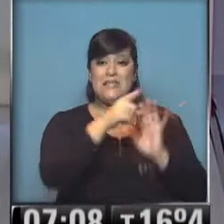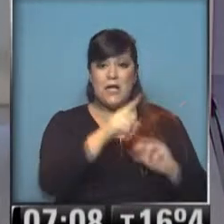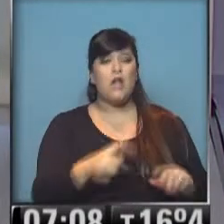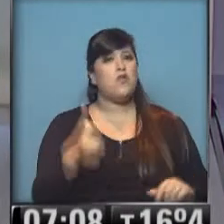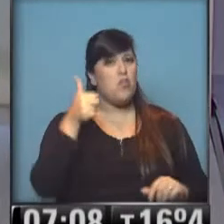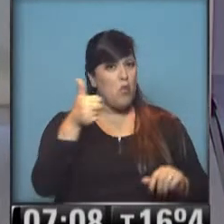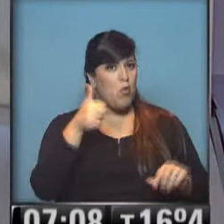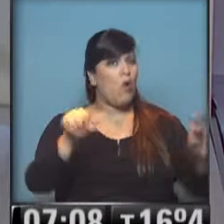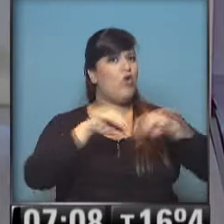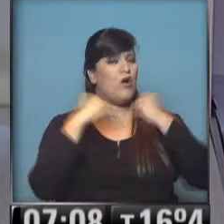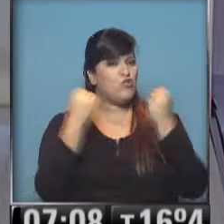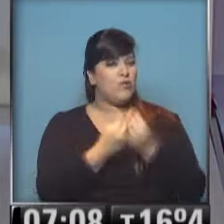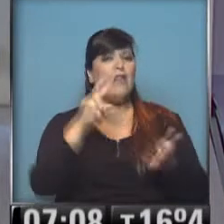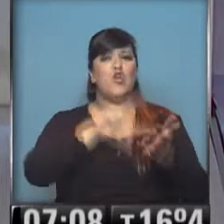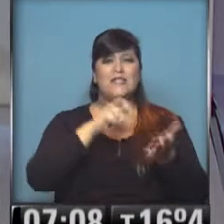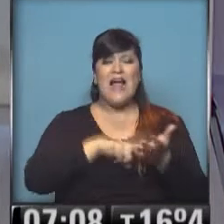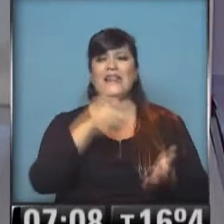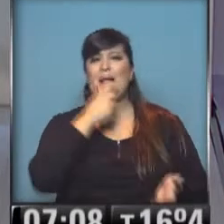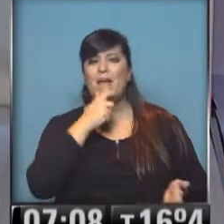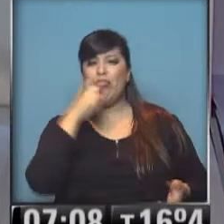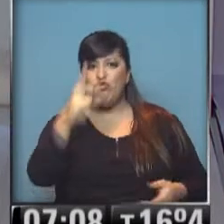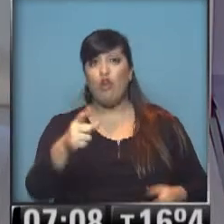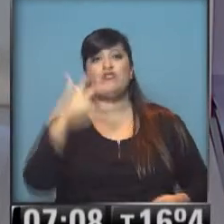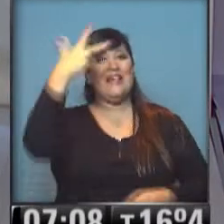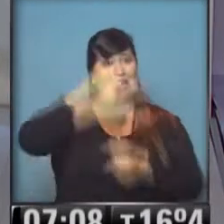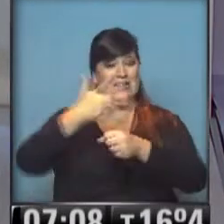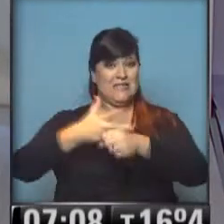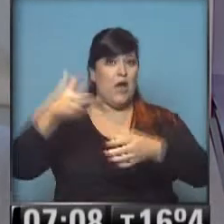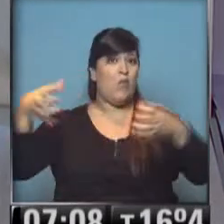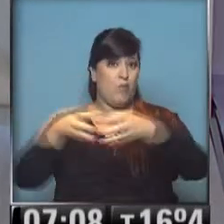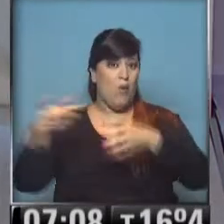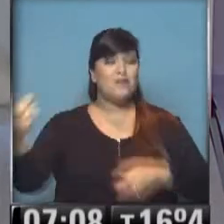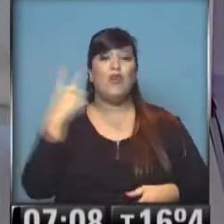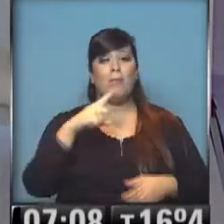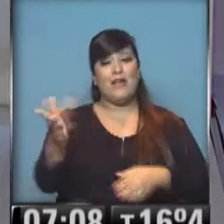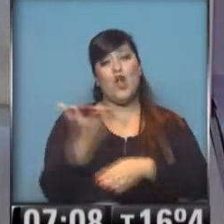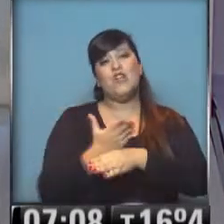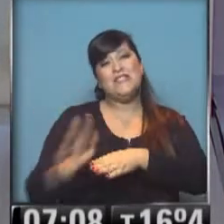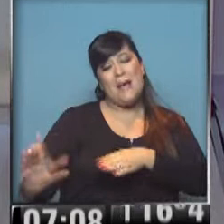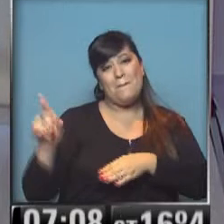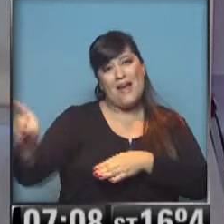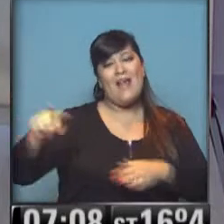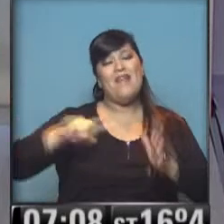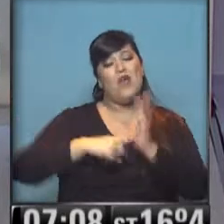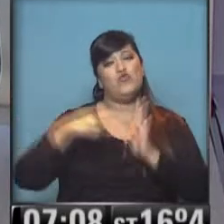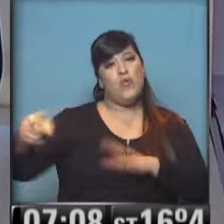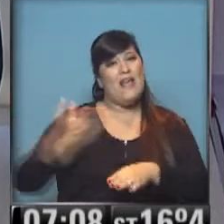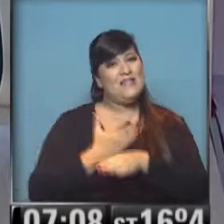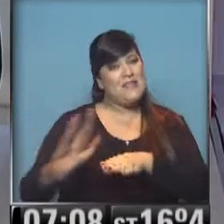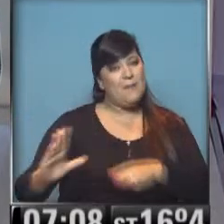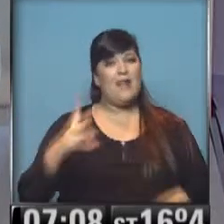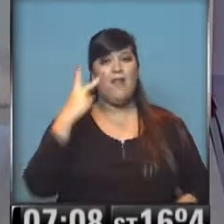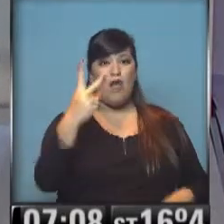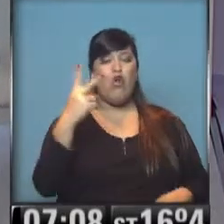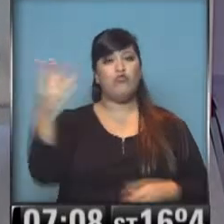buenos resultados, tanto en Salta como en Mendoza, alcanzando el tercer lugar, fue separada, absolutamente separada en el ámbito de la ciudad de Buenos Aires, y dos